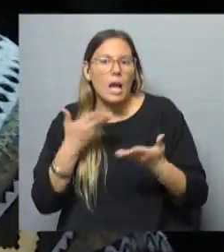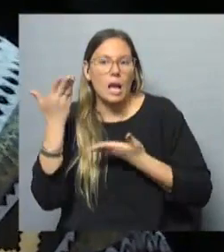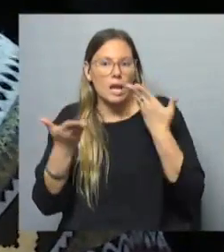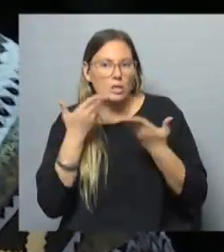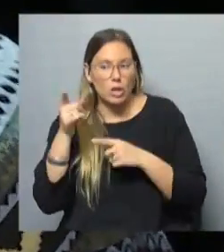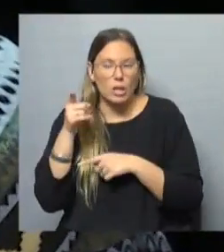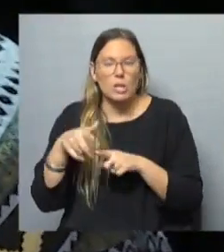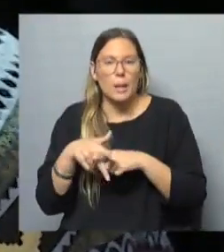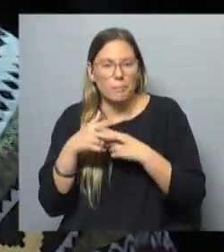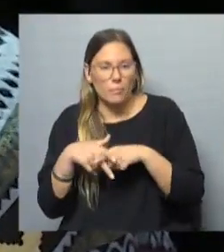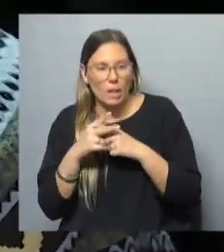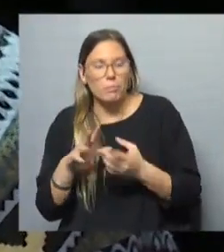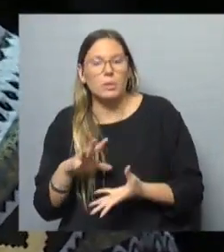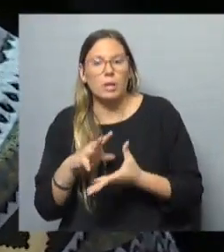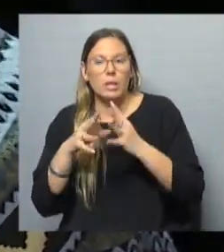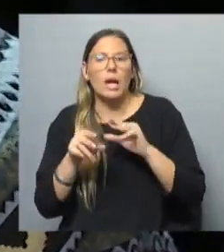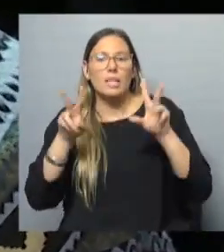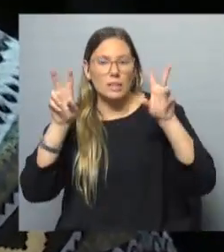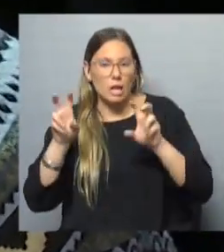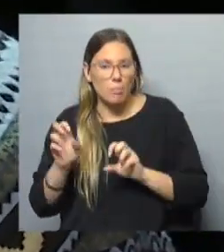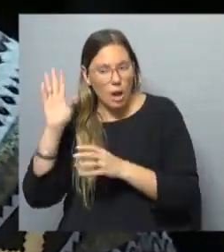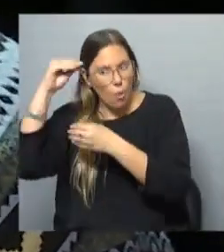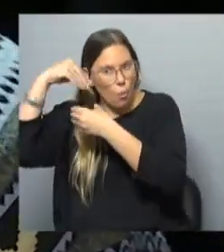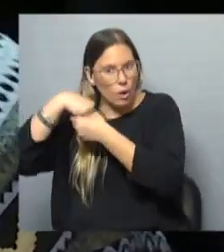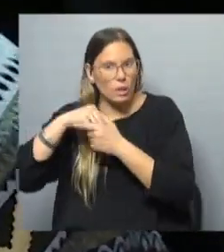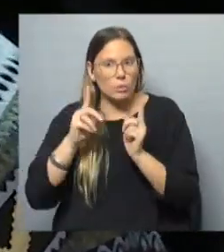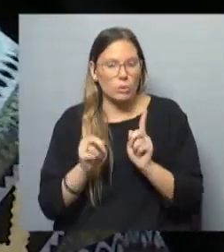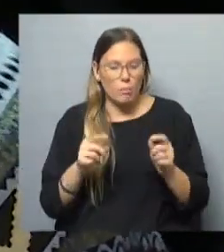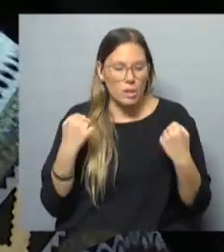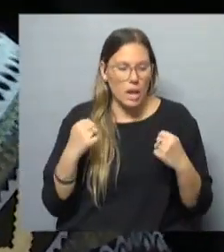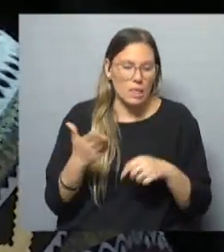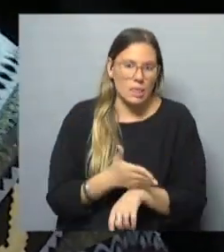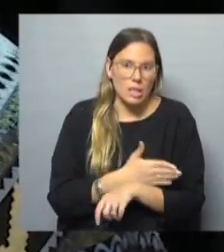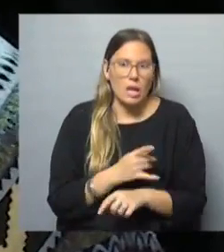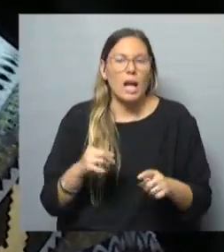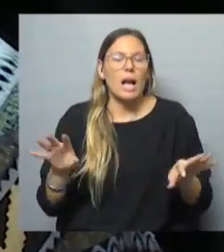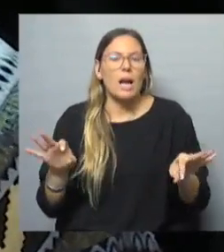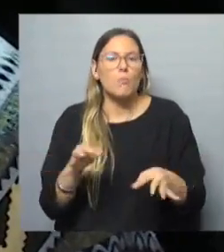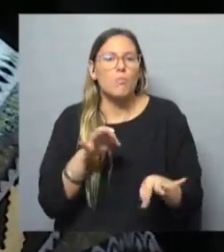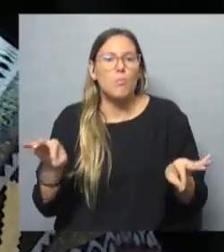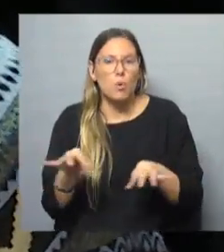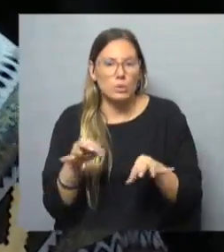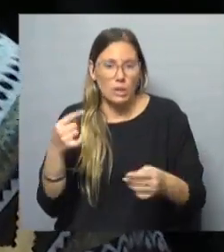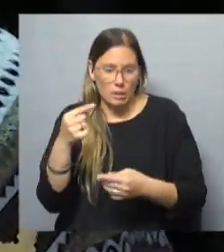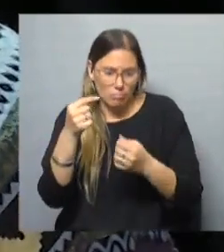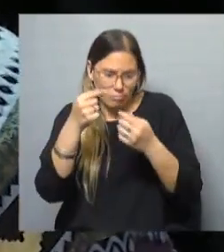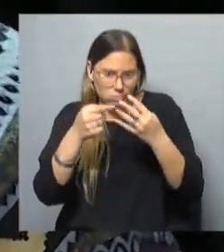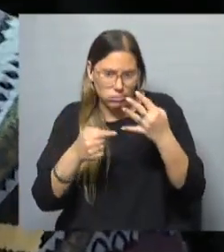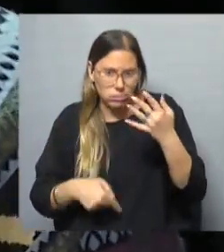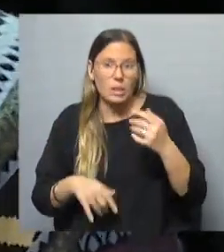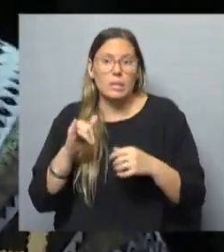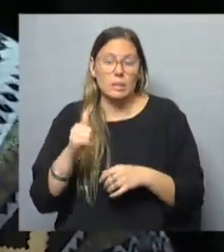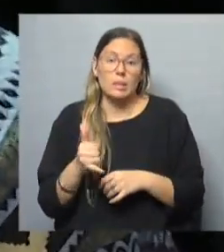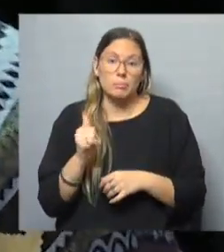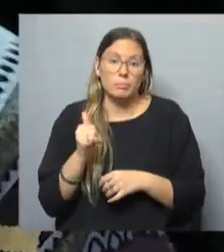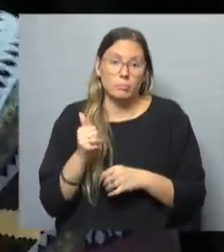tienen esas herramientas temáticas, tú tenés que tener temas ensayados y todo, como un gran fogón. Exactamente, para estar